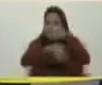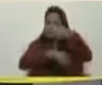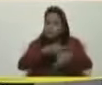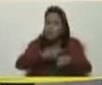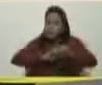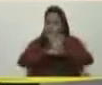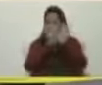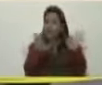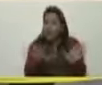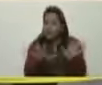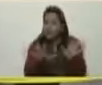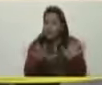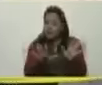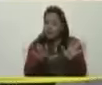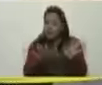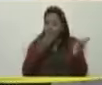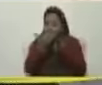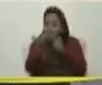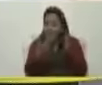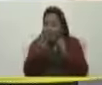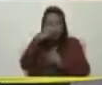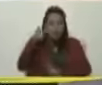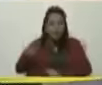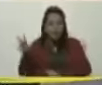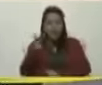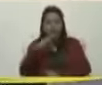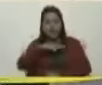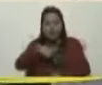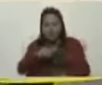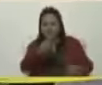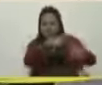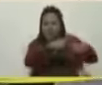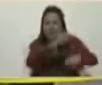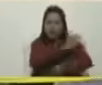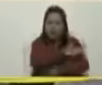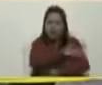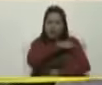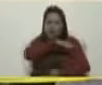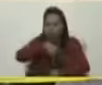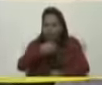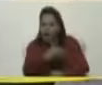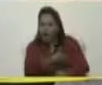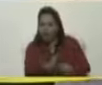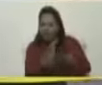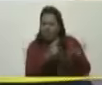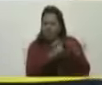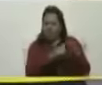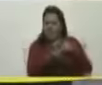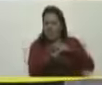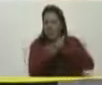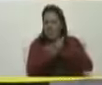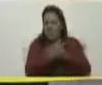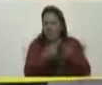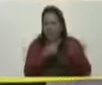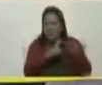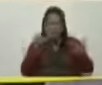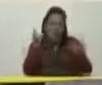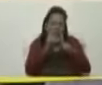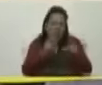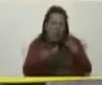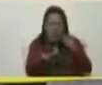pueblo de Venezuela, que uno que ha estado adentro, si uno ha sido víctima de atropellos, de vilipendios,